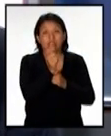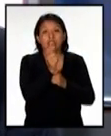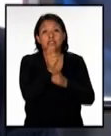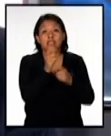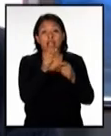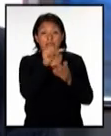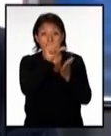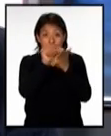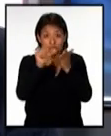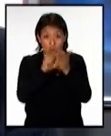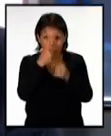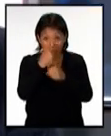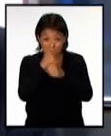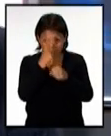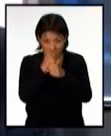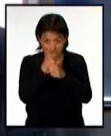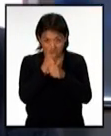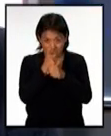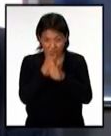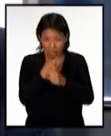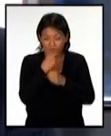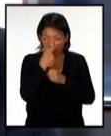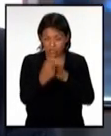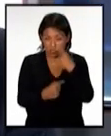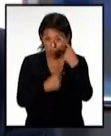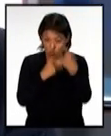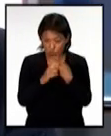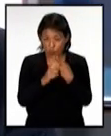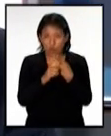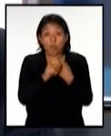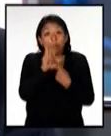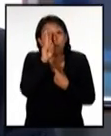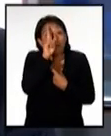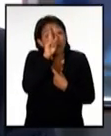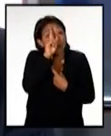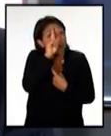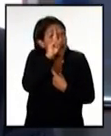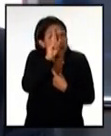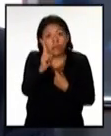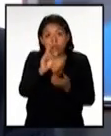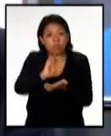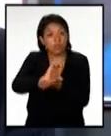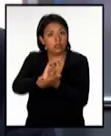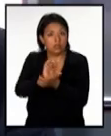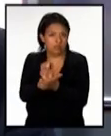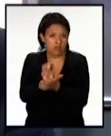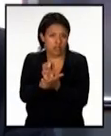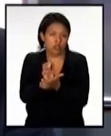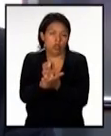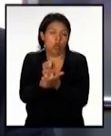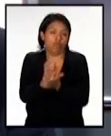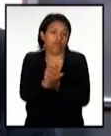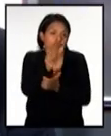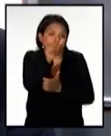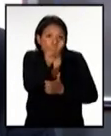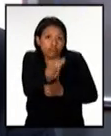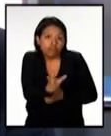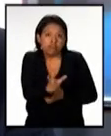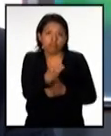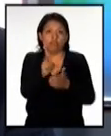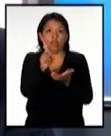del artículo primero constitucional. Uno, la prohibición de discriminación por cualquier condición,